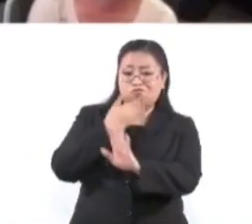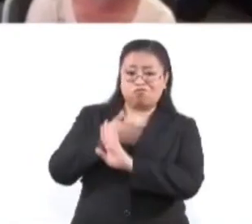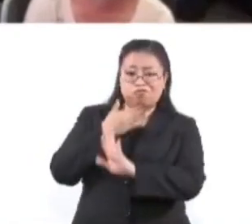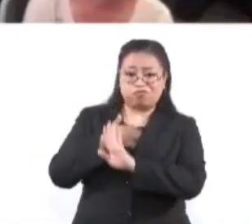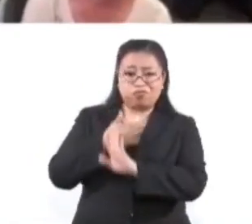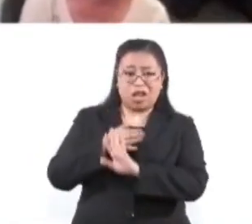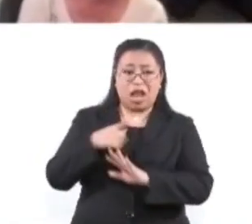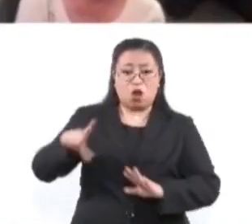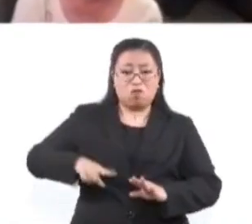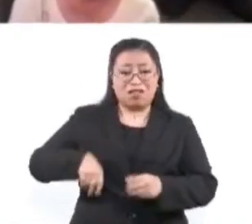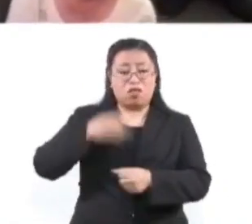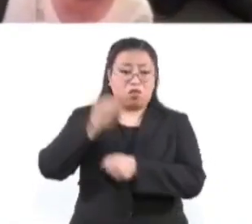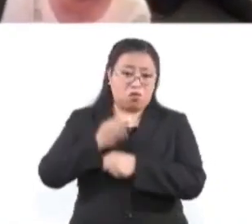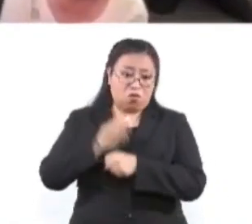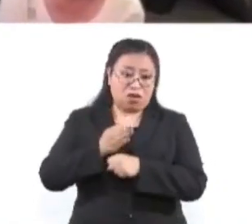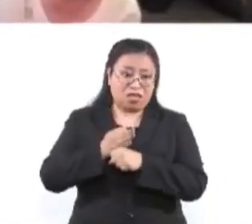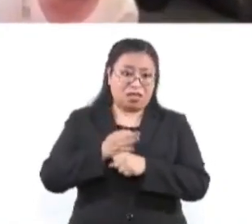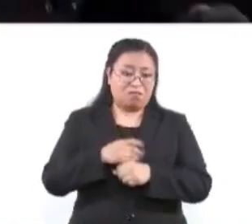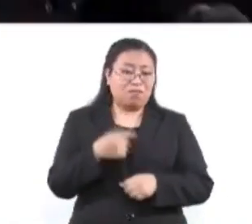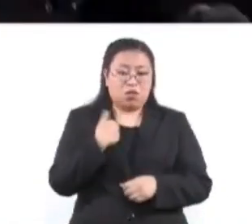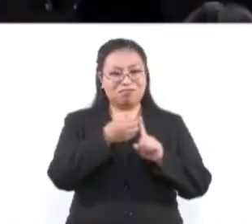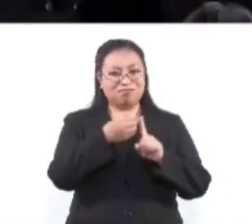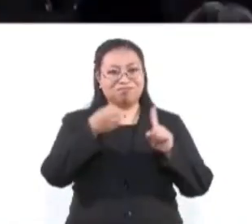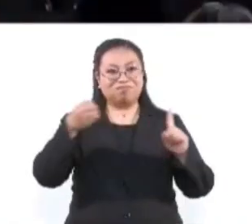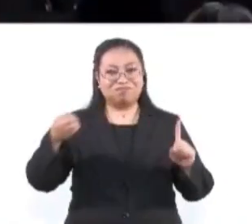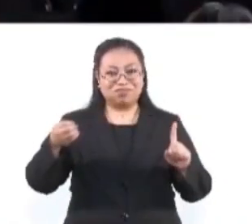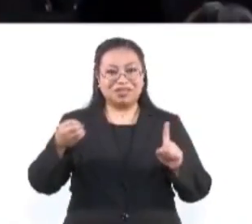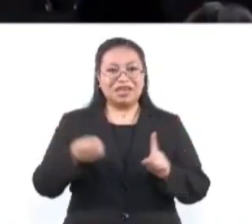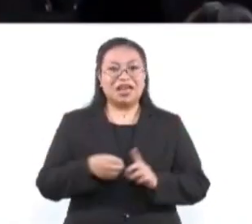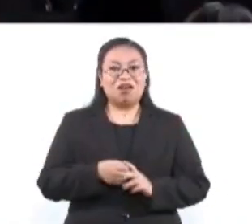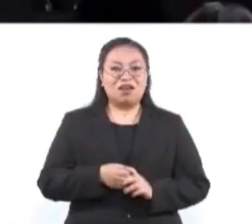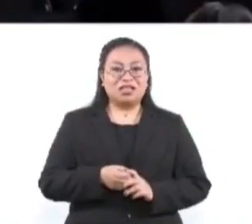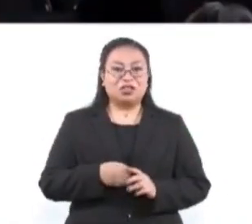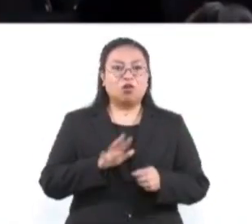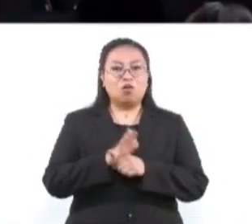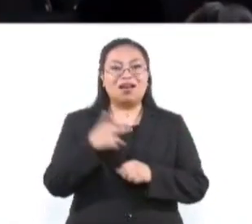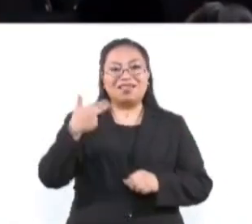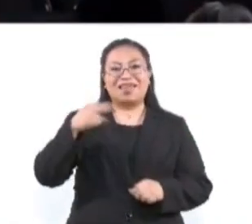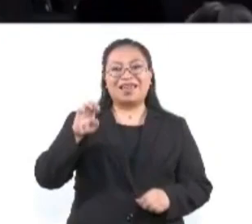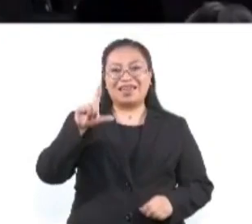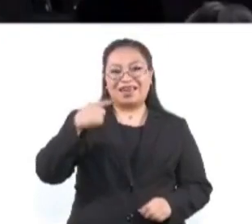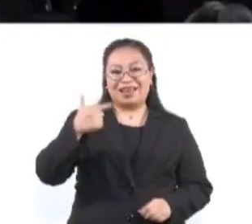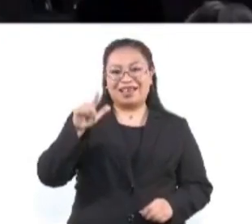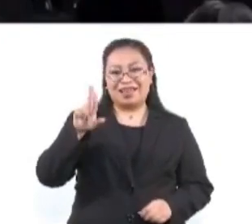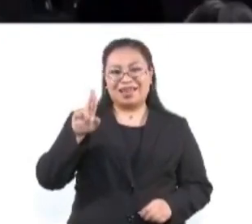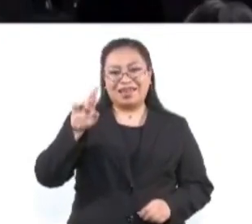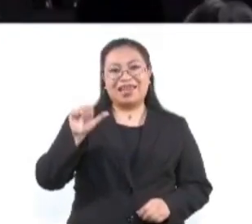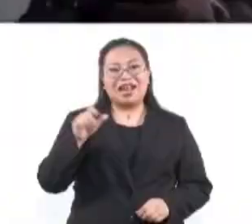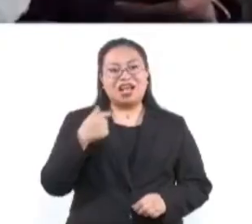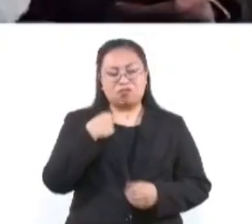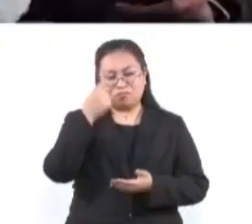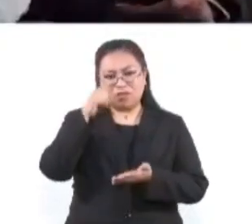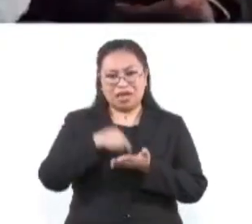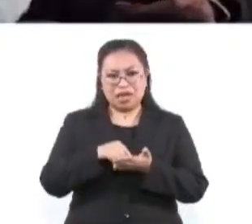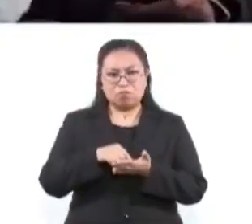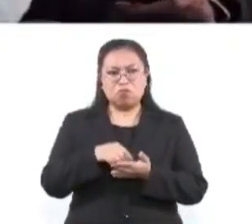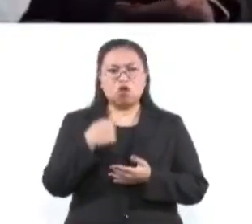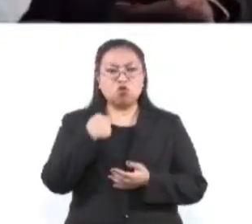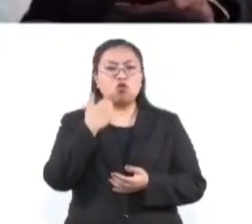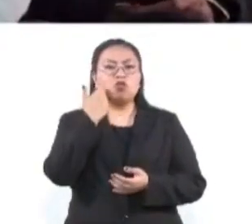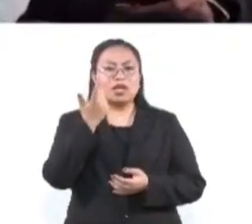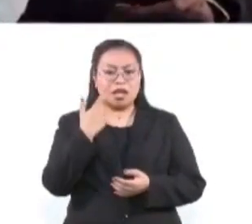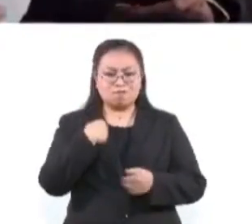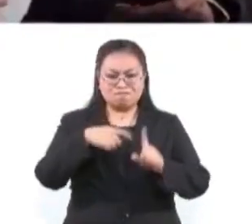atacar a lo güey. La frase de Helguera fue: yo voy a criticar lo que